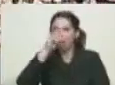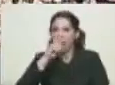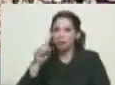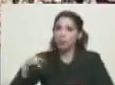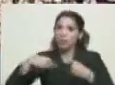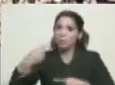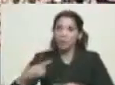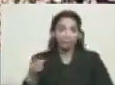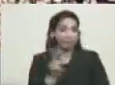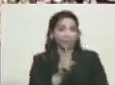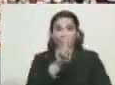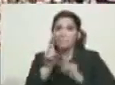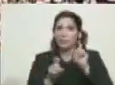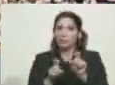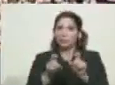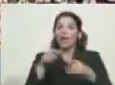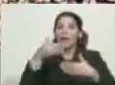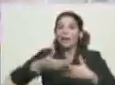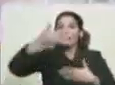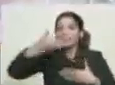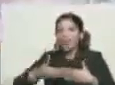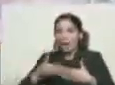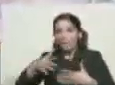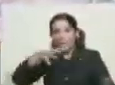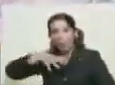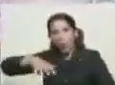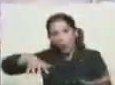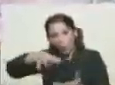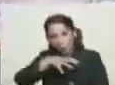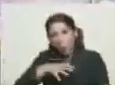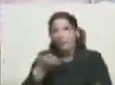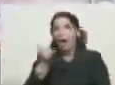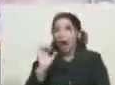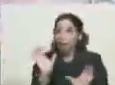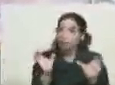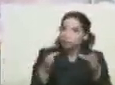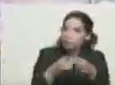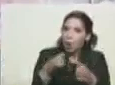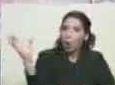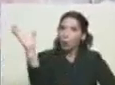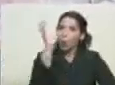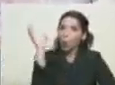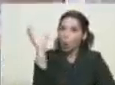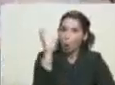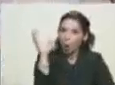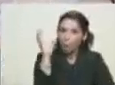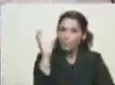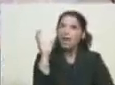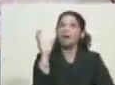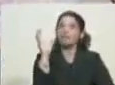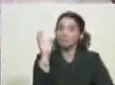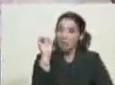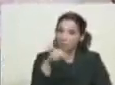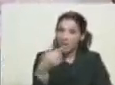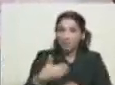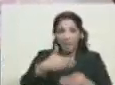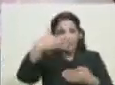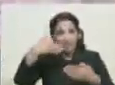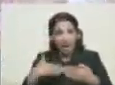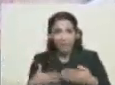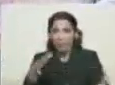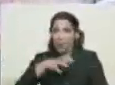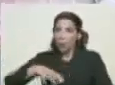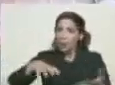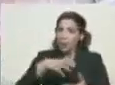duden que detrás de este intento está la oligarquía colombiana. No duden que detrás de este intento está el